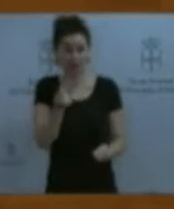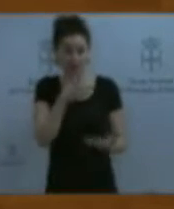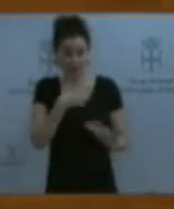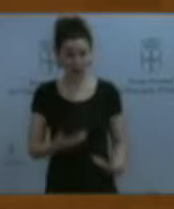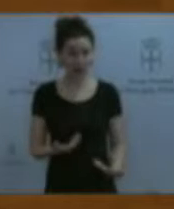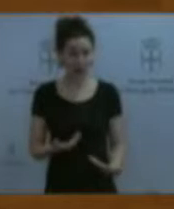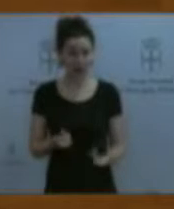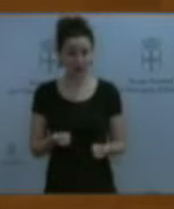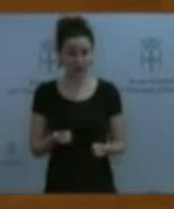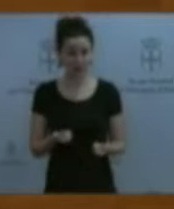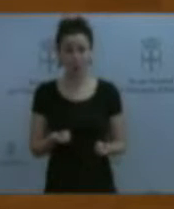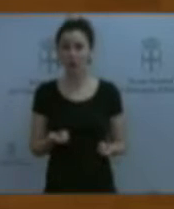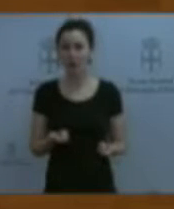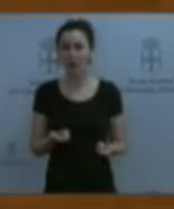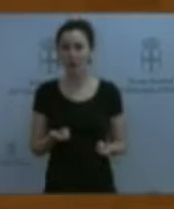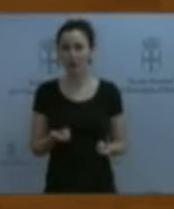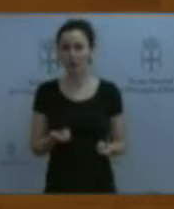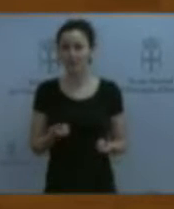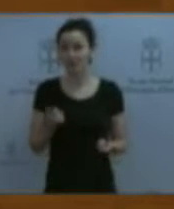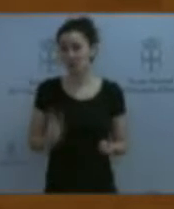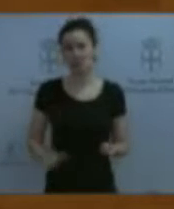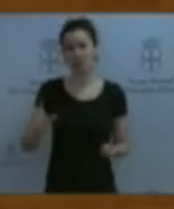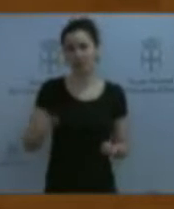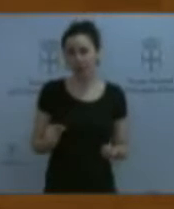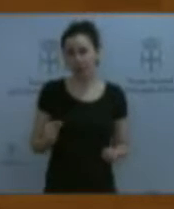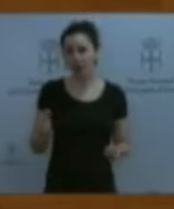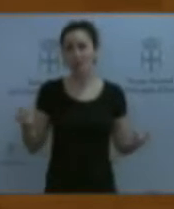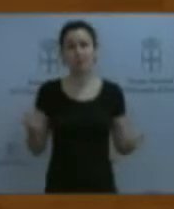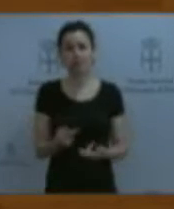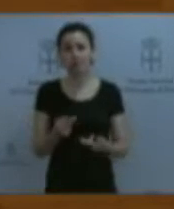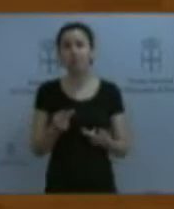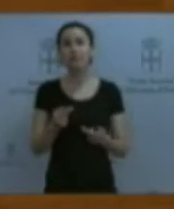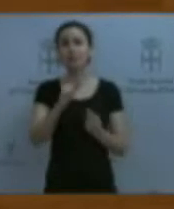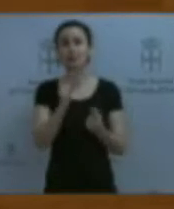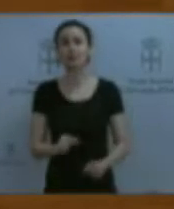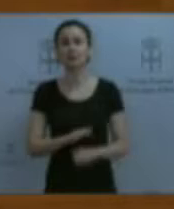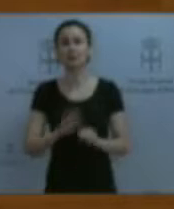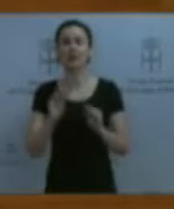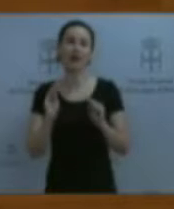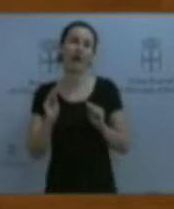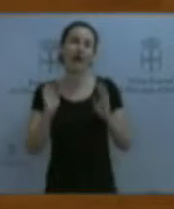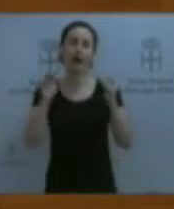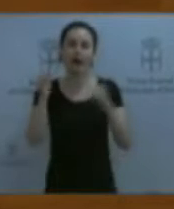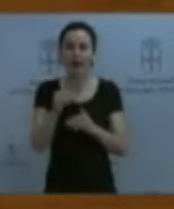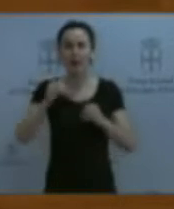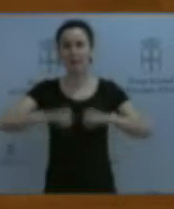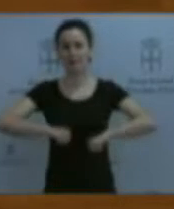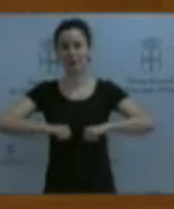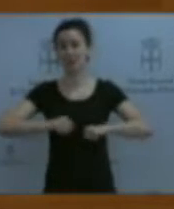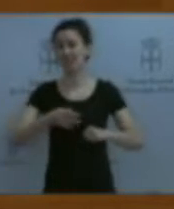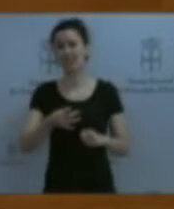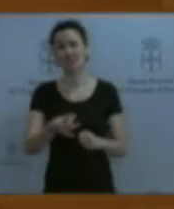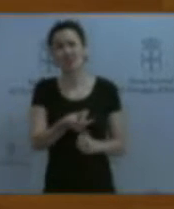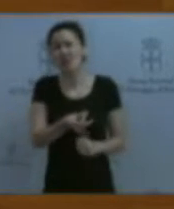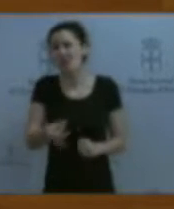bolsillos, que reducen nuestros salarios, que recortan el presupuesto destinado a la atención a nuestros mayores y que llevan la deuda a niveles